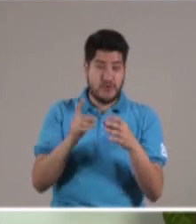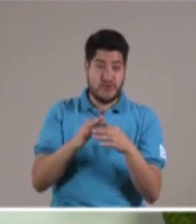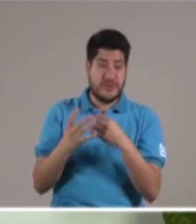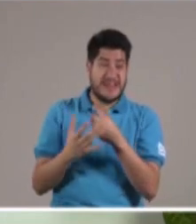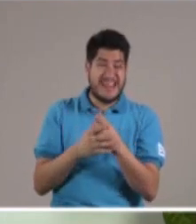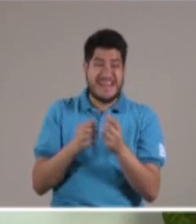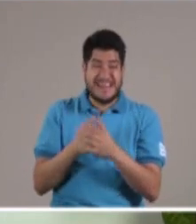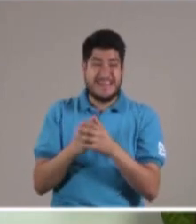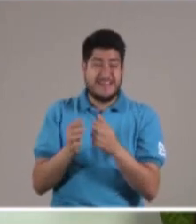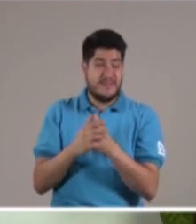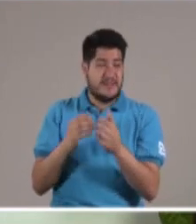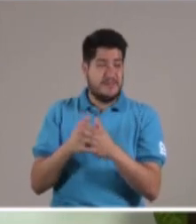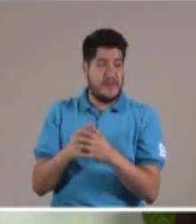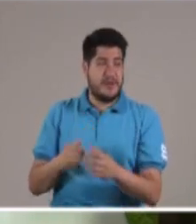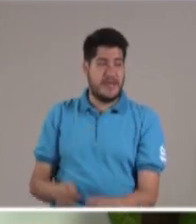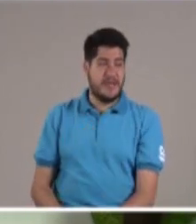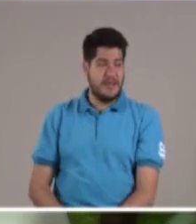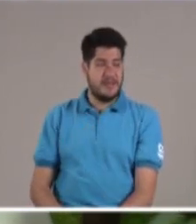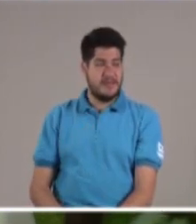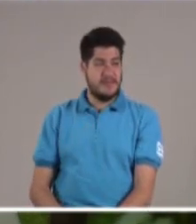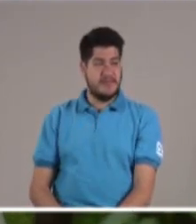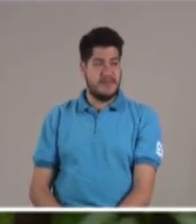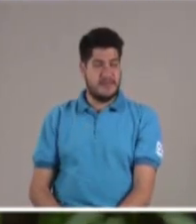de pura envidia hermano